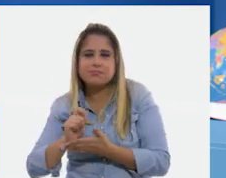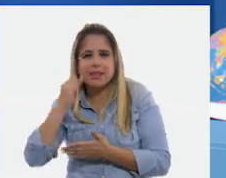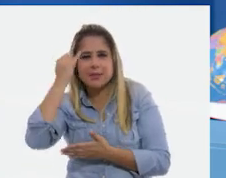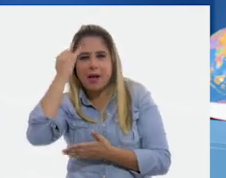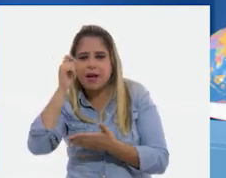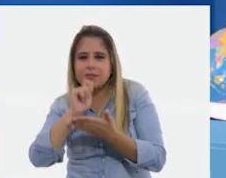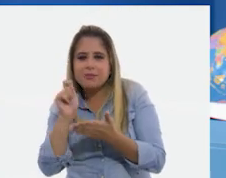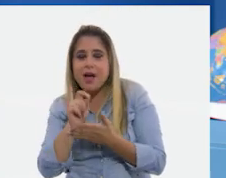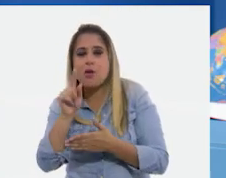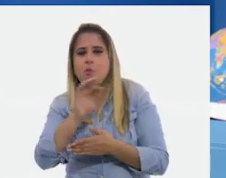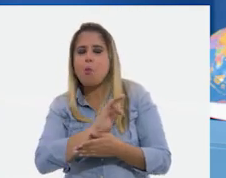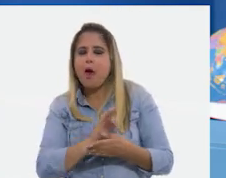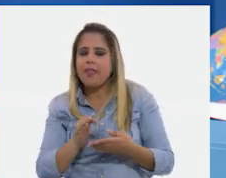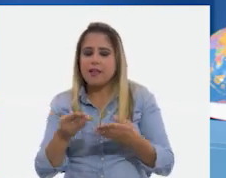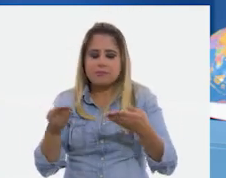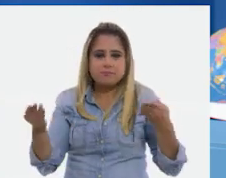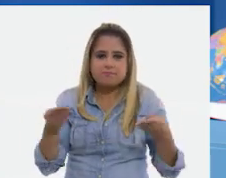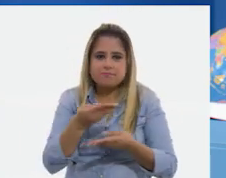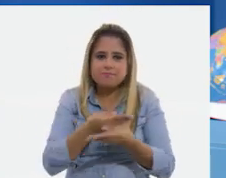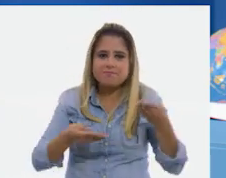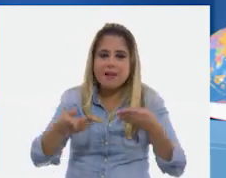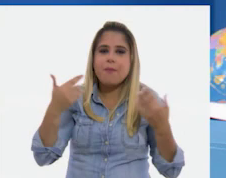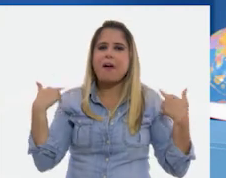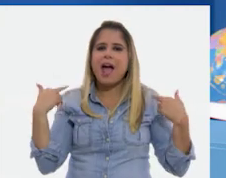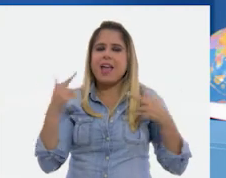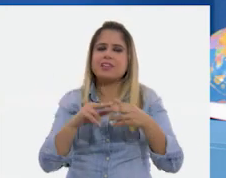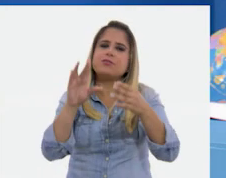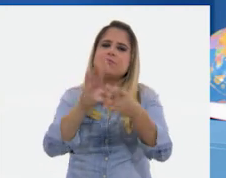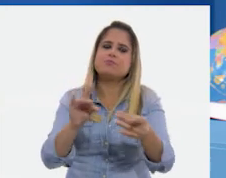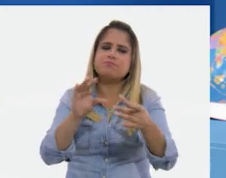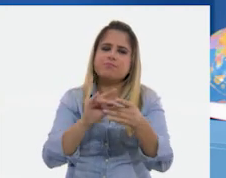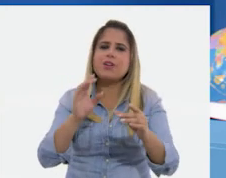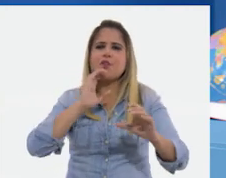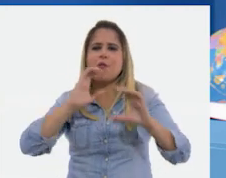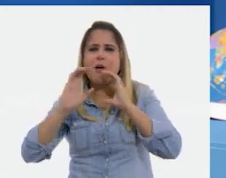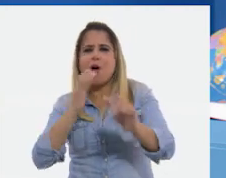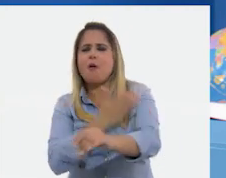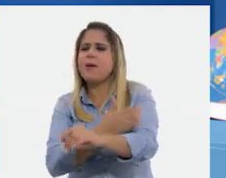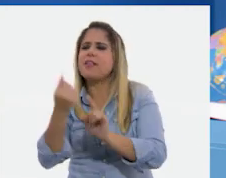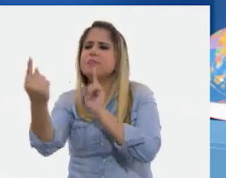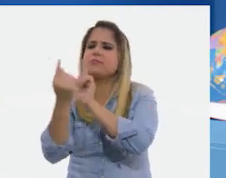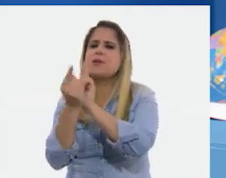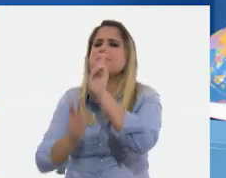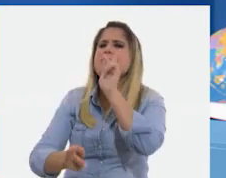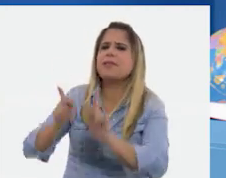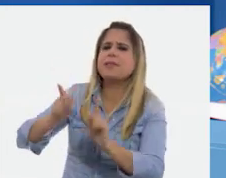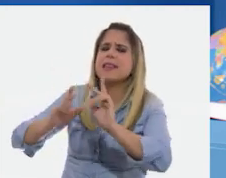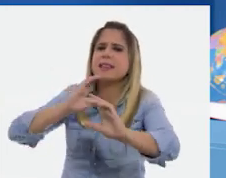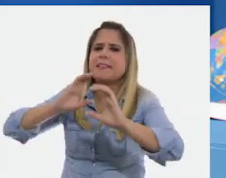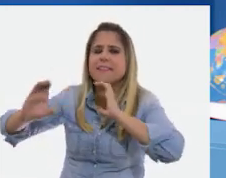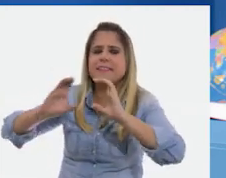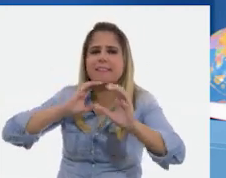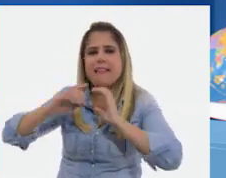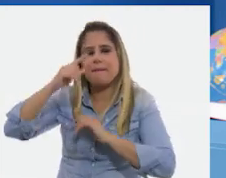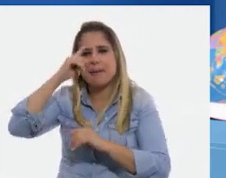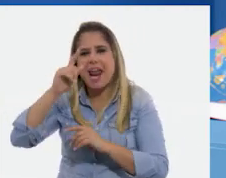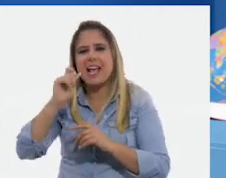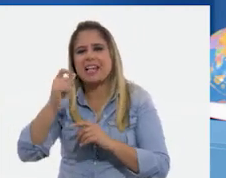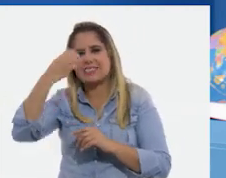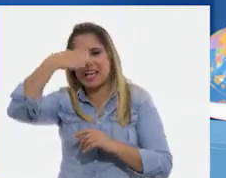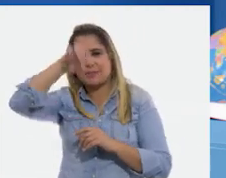Pueden compartir y comparar su lista con su docente o comunicarse con algún compañero de la clase para compartir